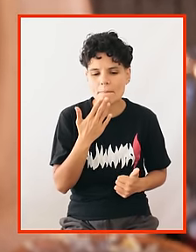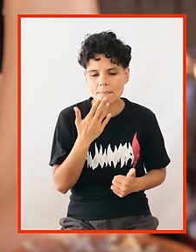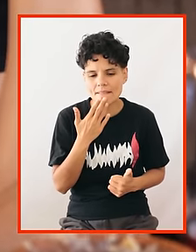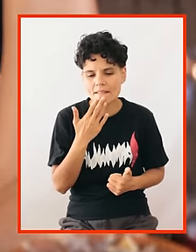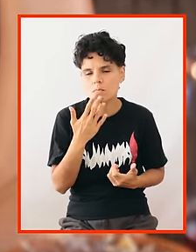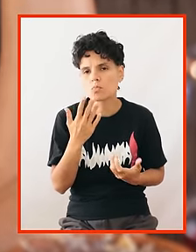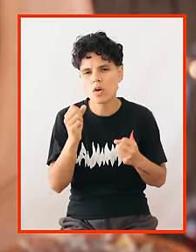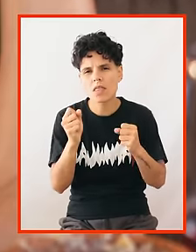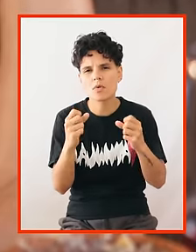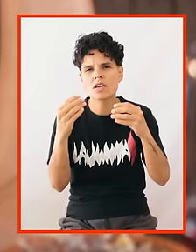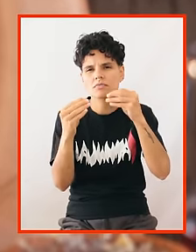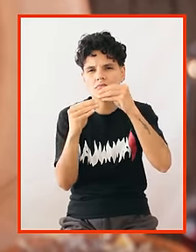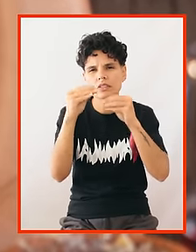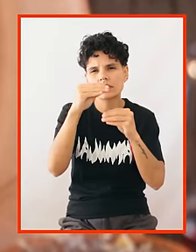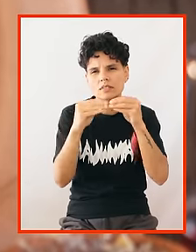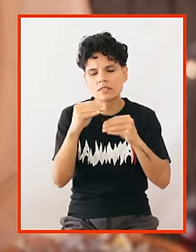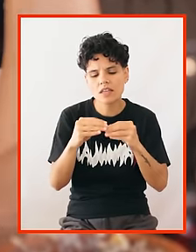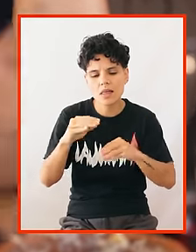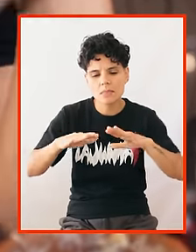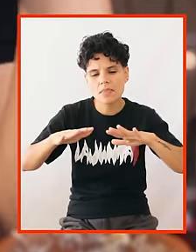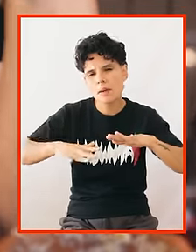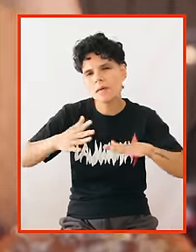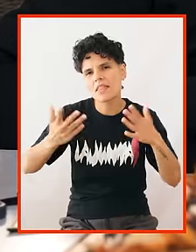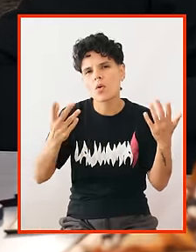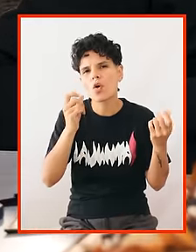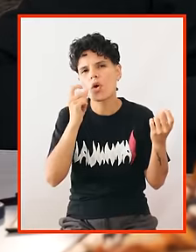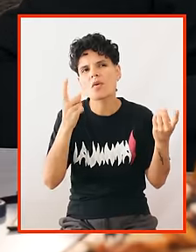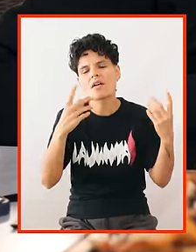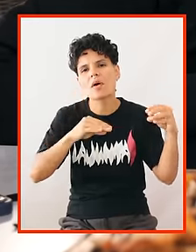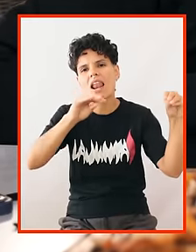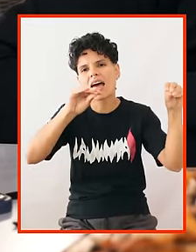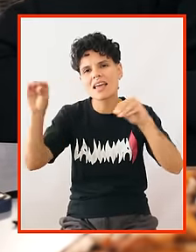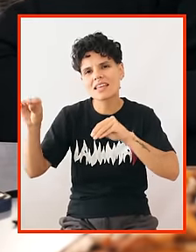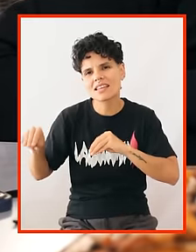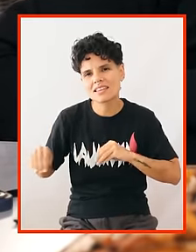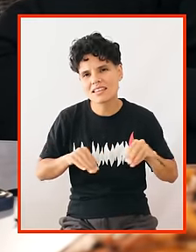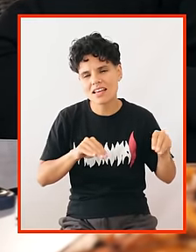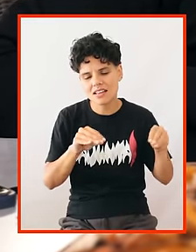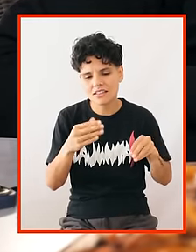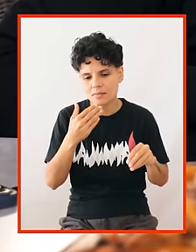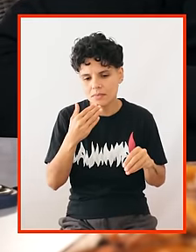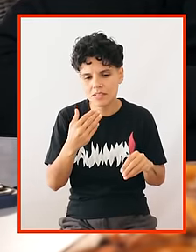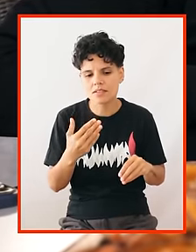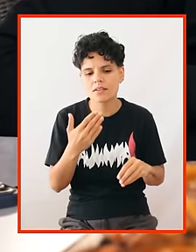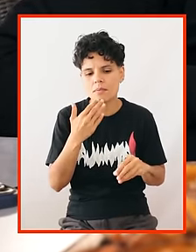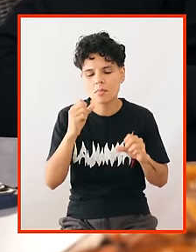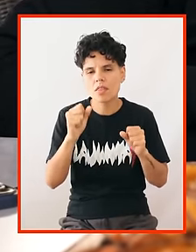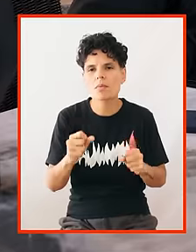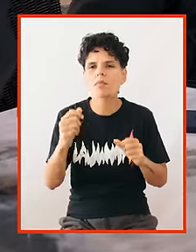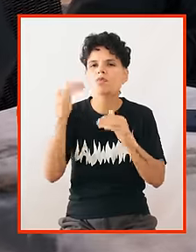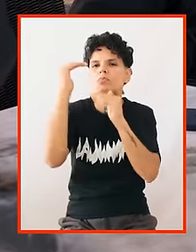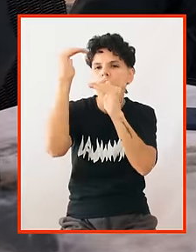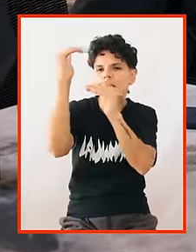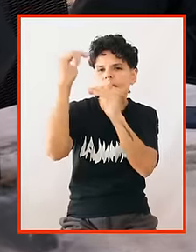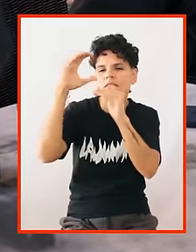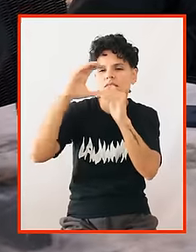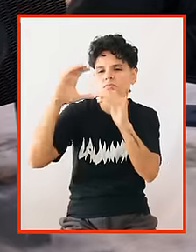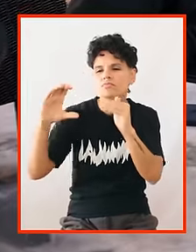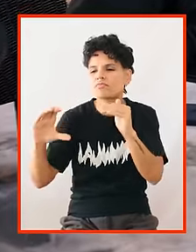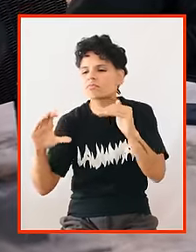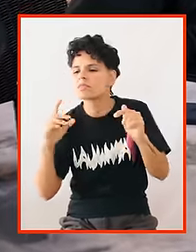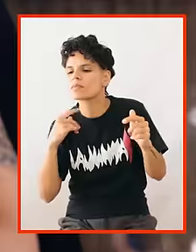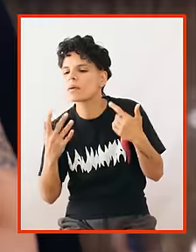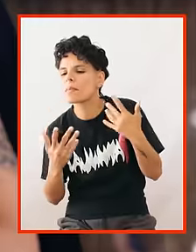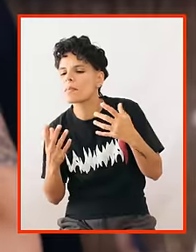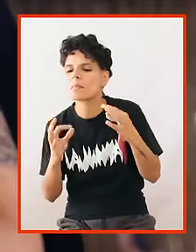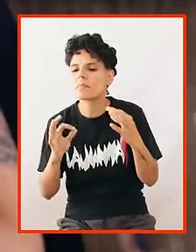distintas como estructuras a lo largo de la gira que estamos haciendo ahora. Y vemos cómo va reaccionando la gente también. O secciones, podemos ir probando secciones. Claro, son como módulos que se van